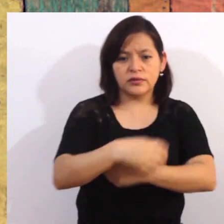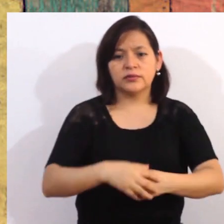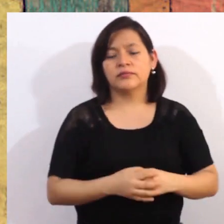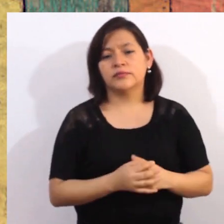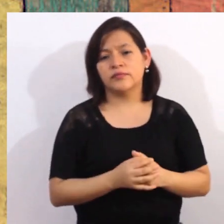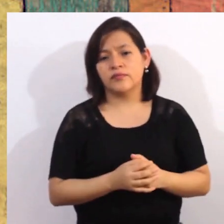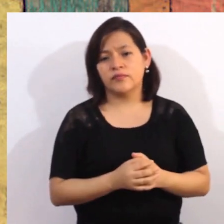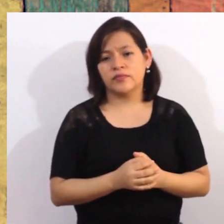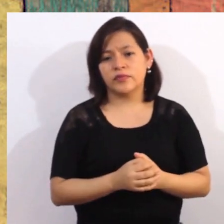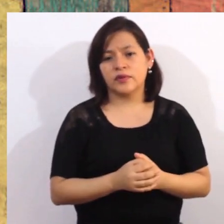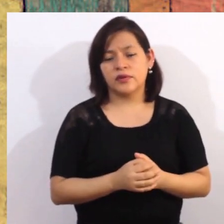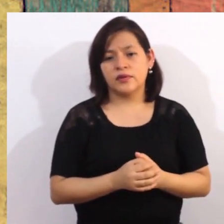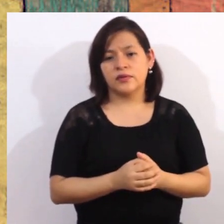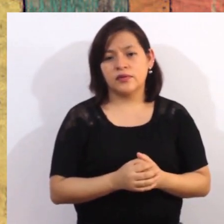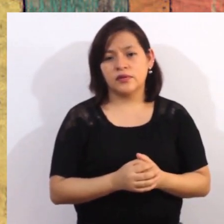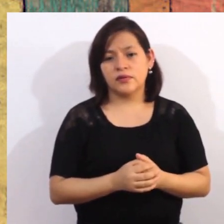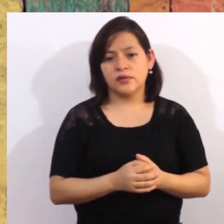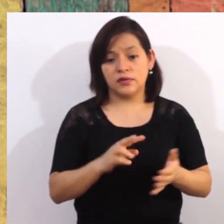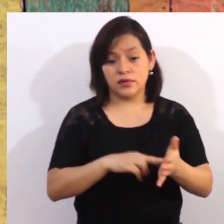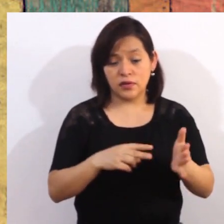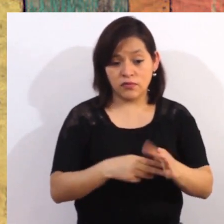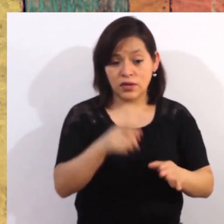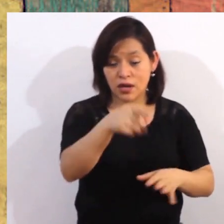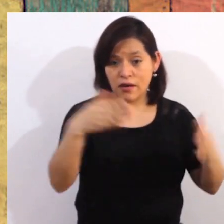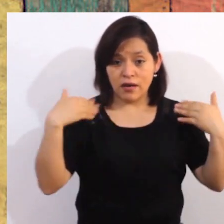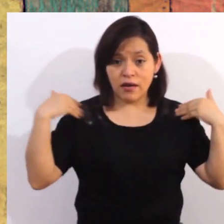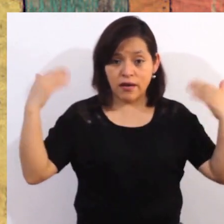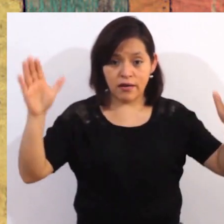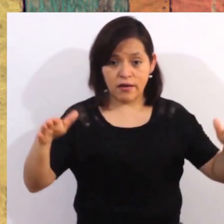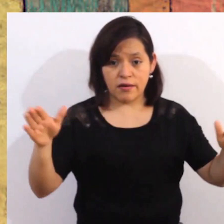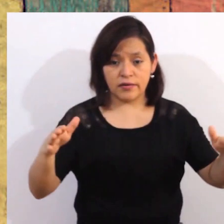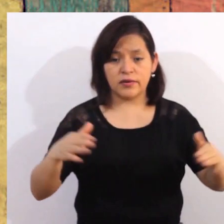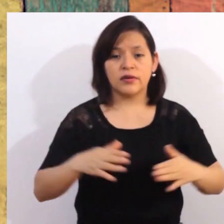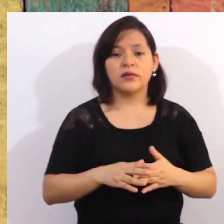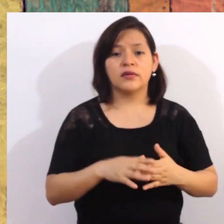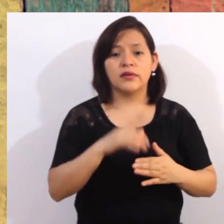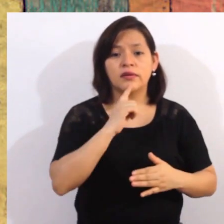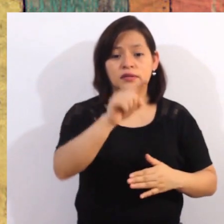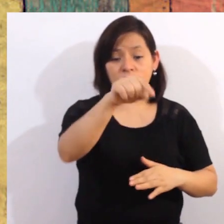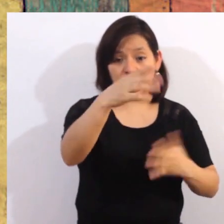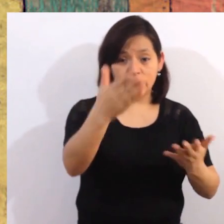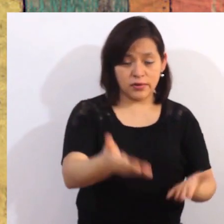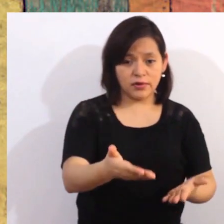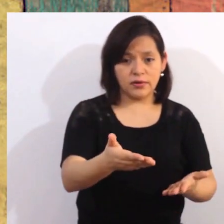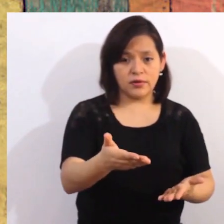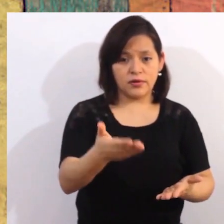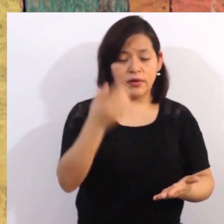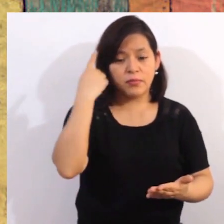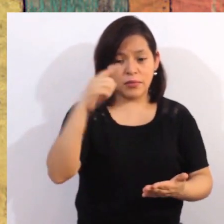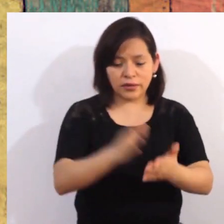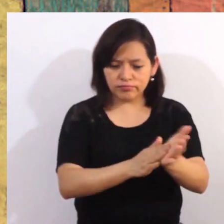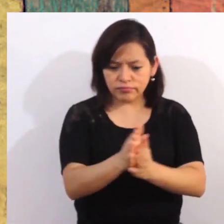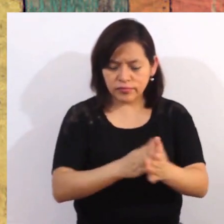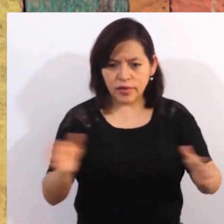una referencia de aquel ser angelical que estaba precisamente para cumplir